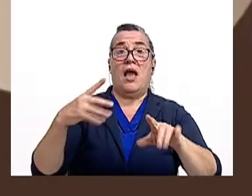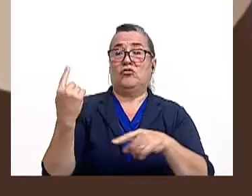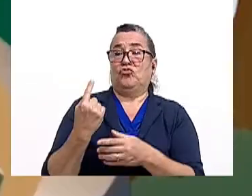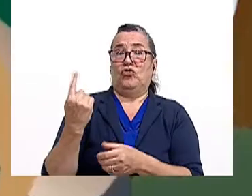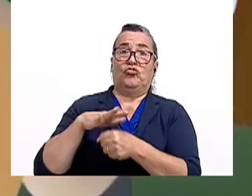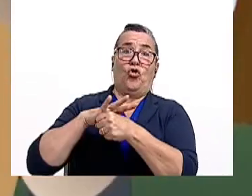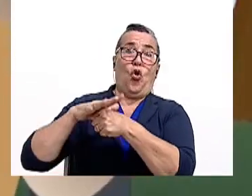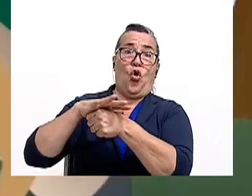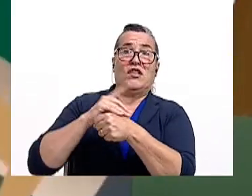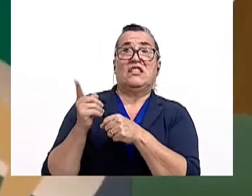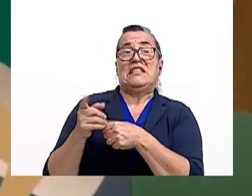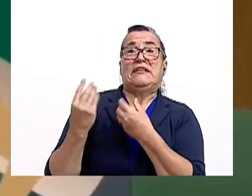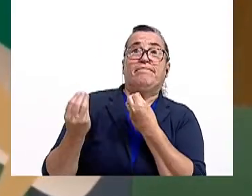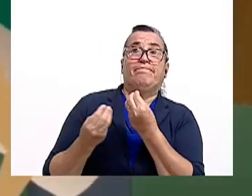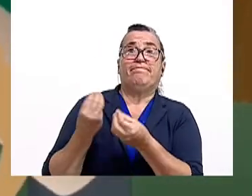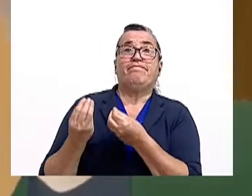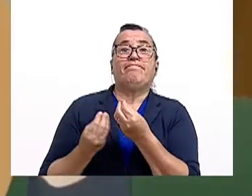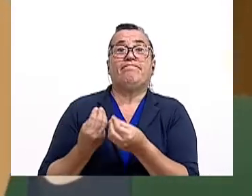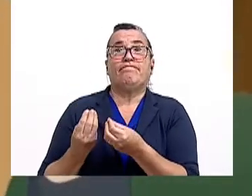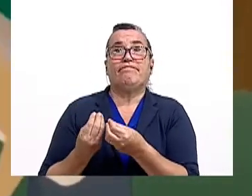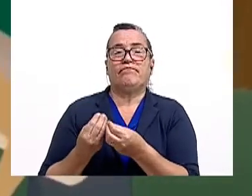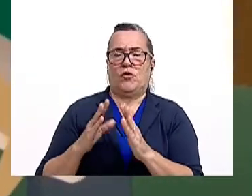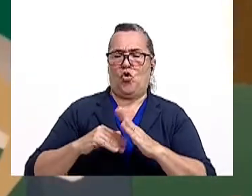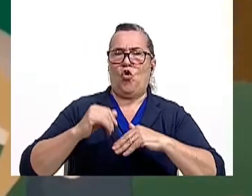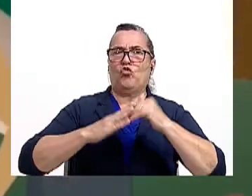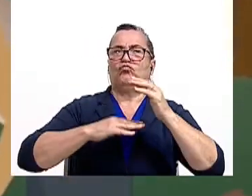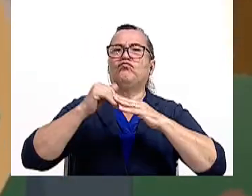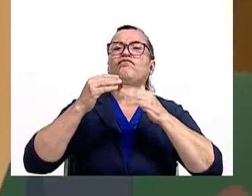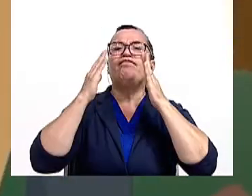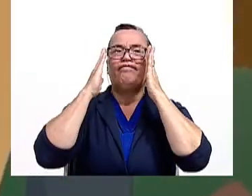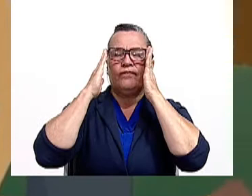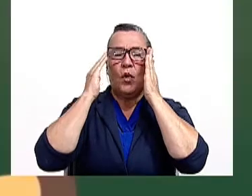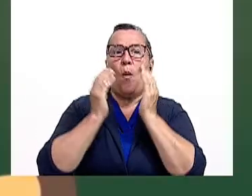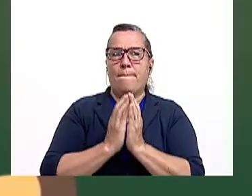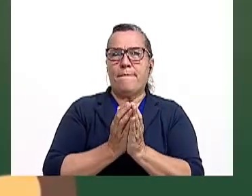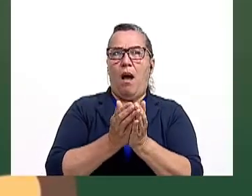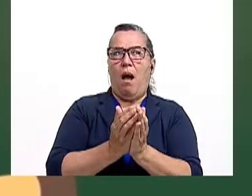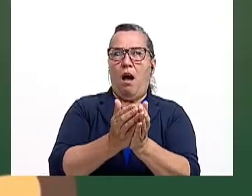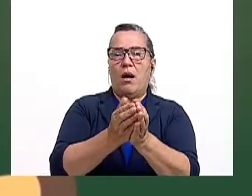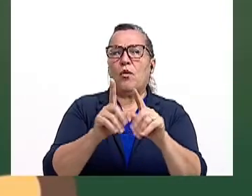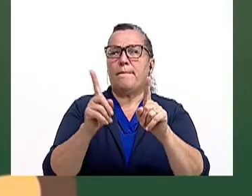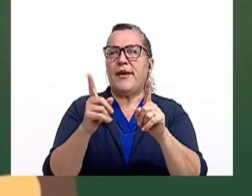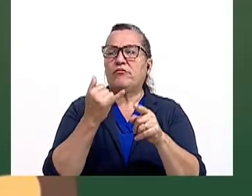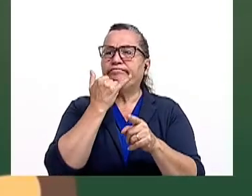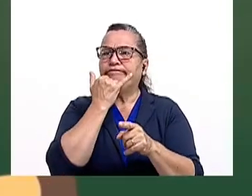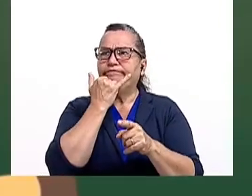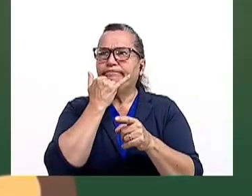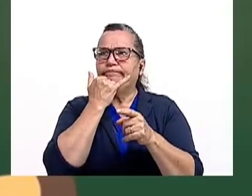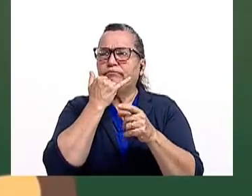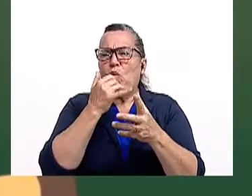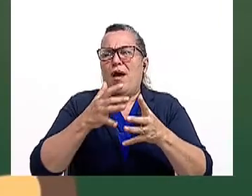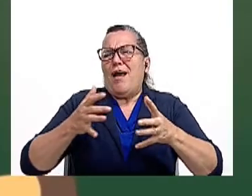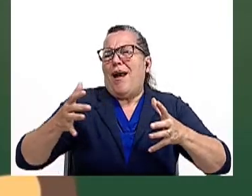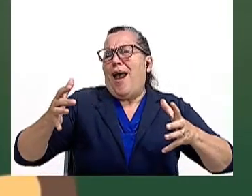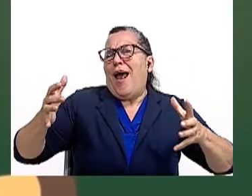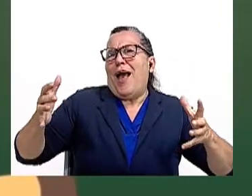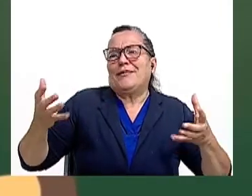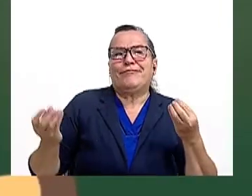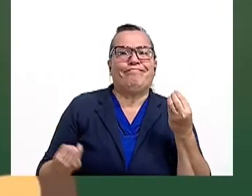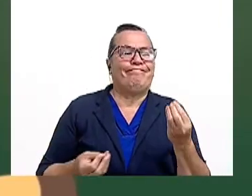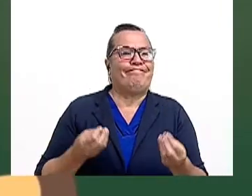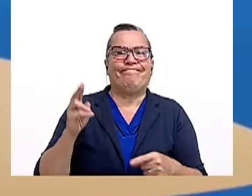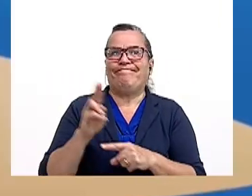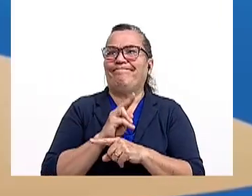en la isla, él construye una barca, pero resulta que esta barca es demasiado grande y no puede